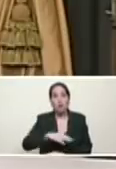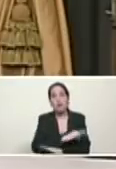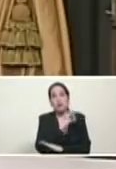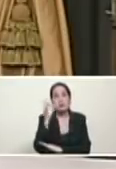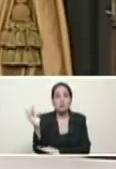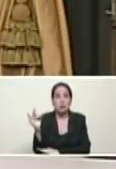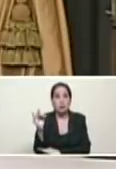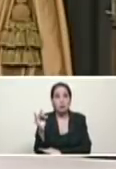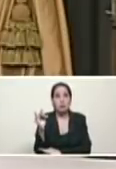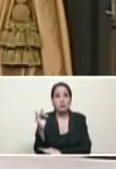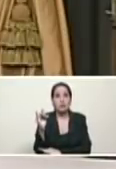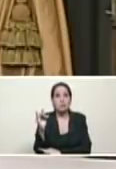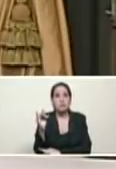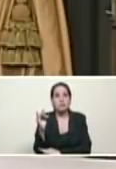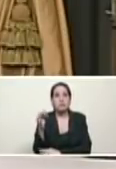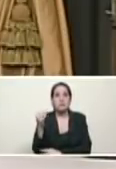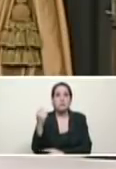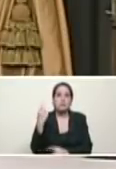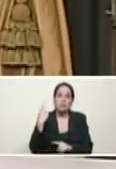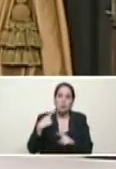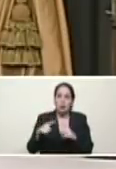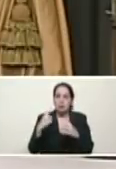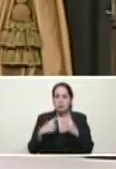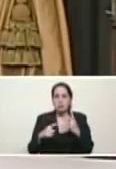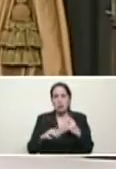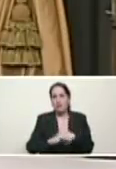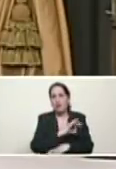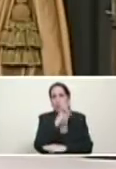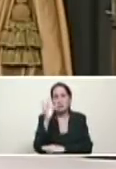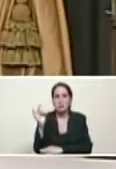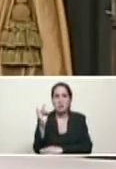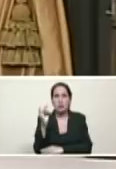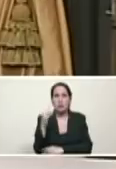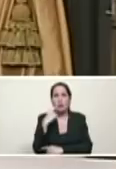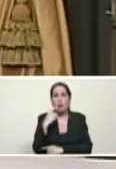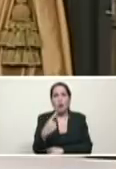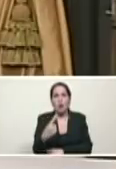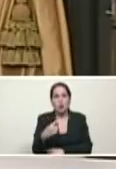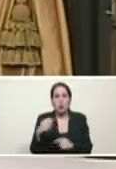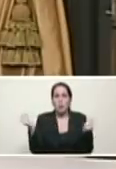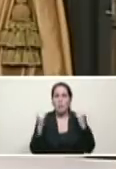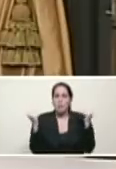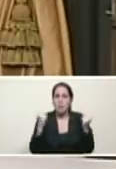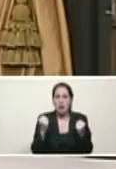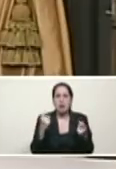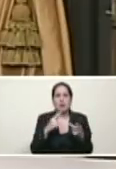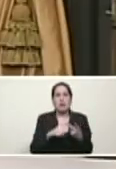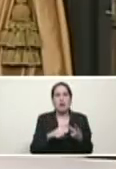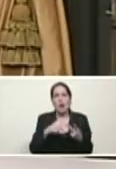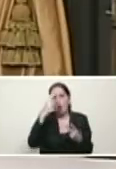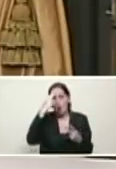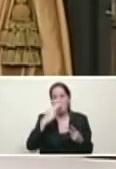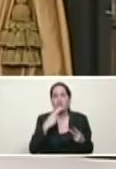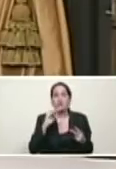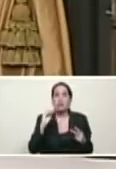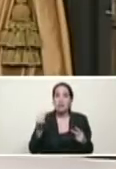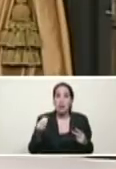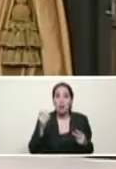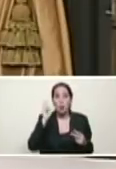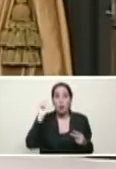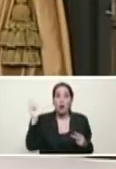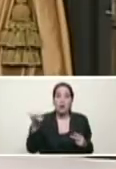Cabudare, Carora, El Tocuyo, El Vigía, La Azulita, Los Teques, Guarena, Guatire,